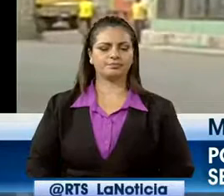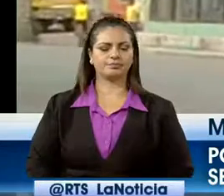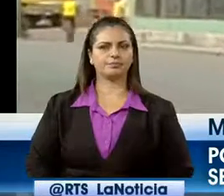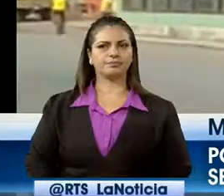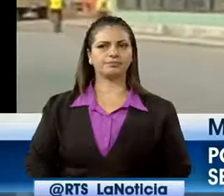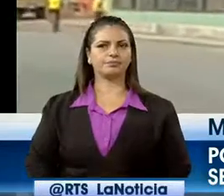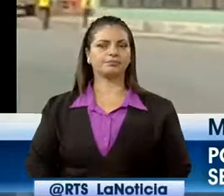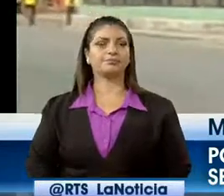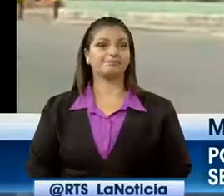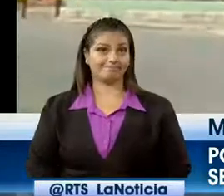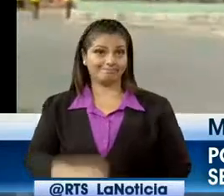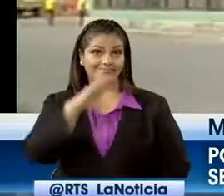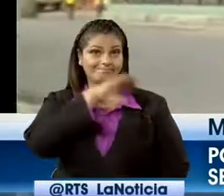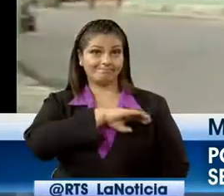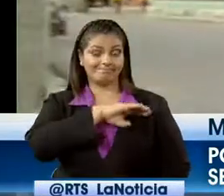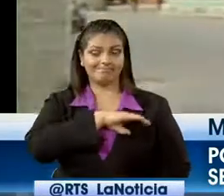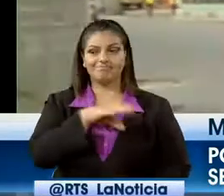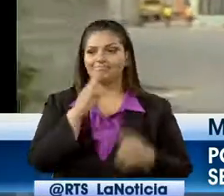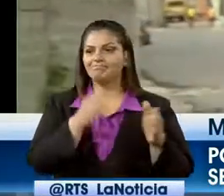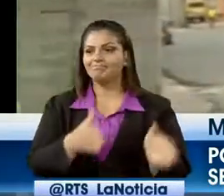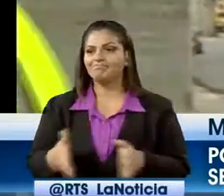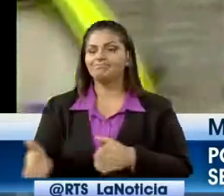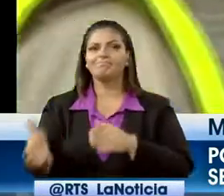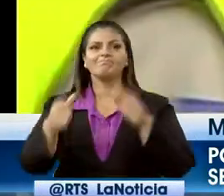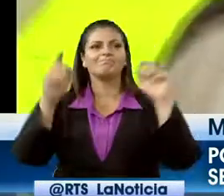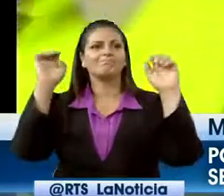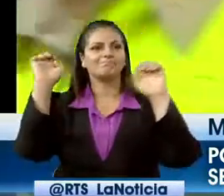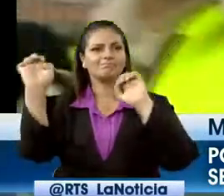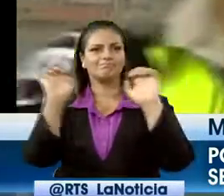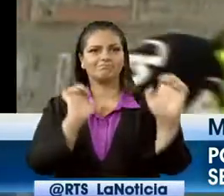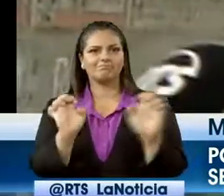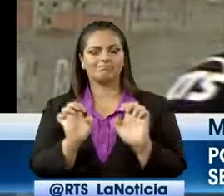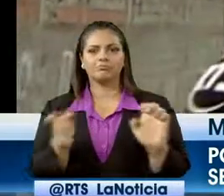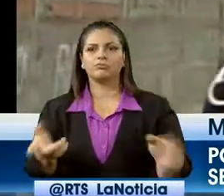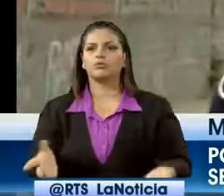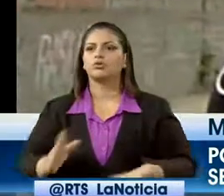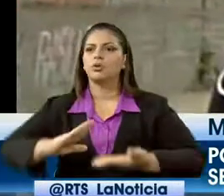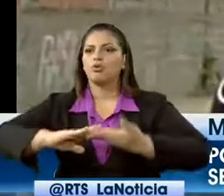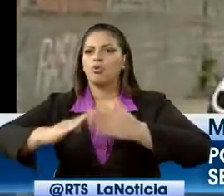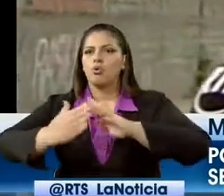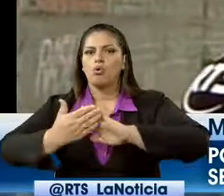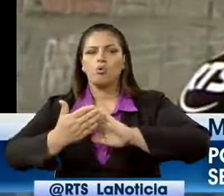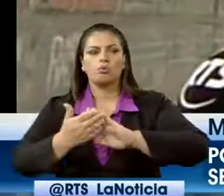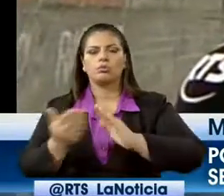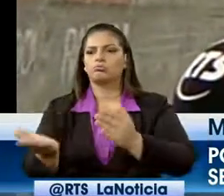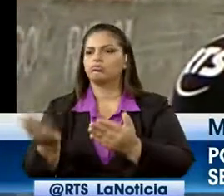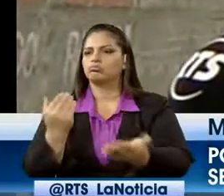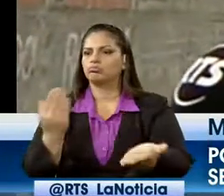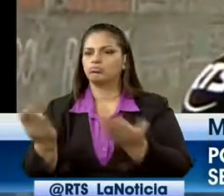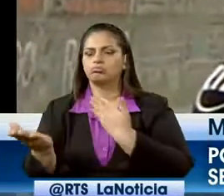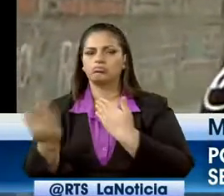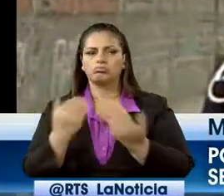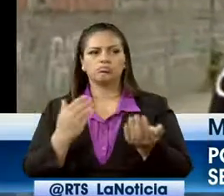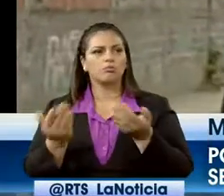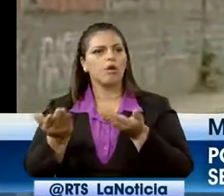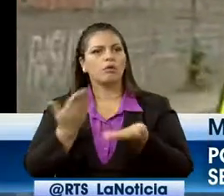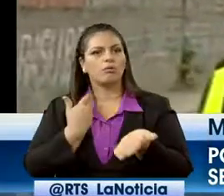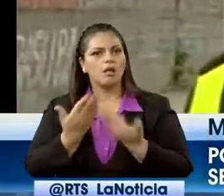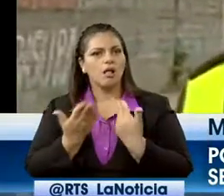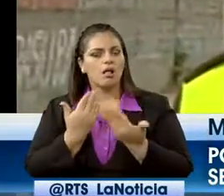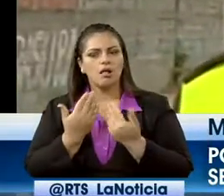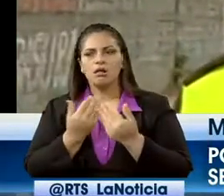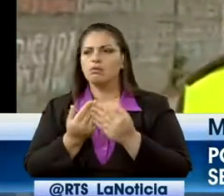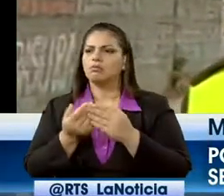como estrategias para aquí, para el sector, pues se va a trabajar mancomunadamente con la sociedad, con los moradores del sector, para